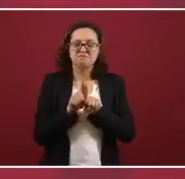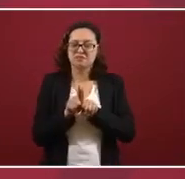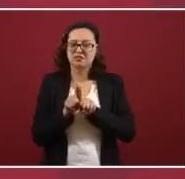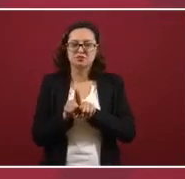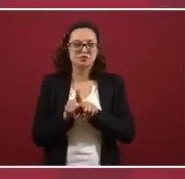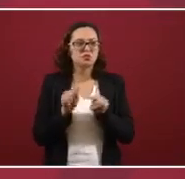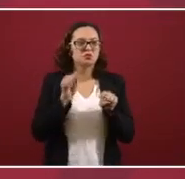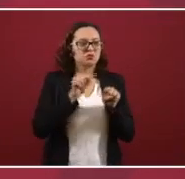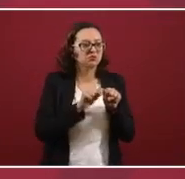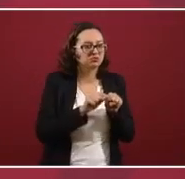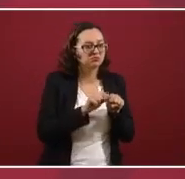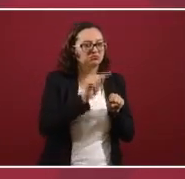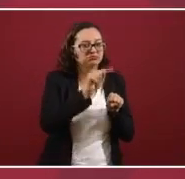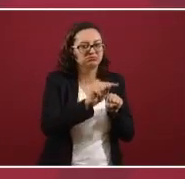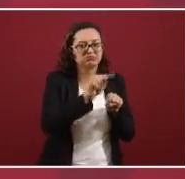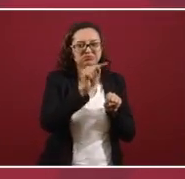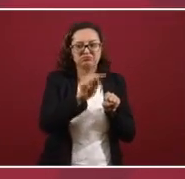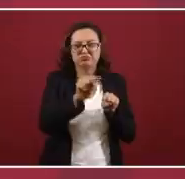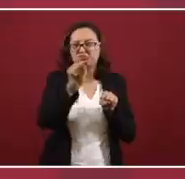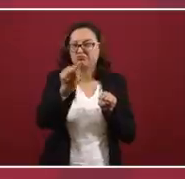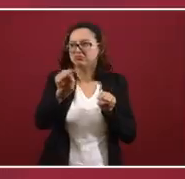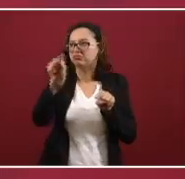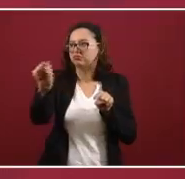en el